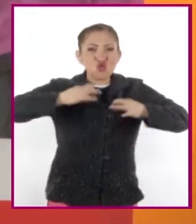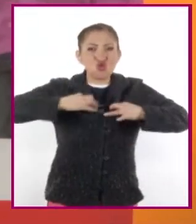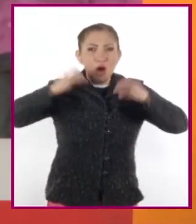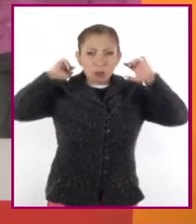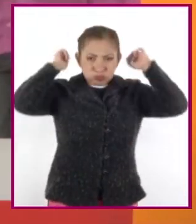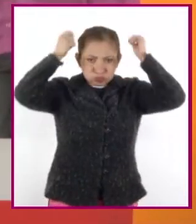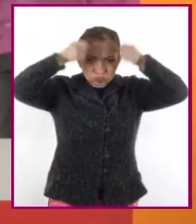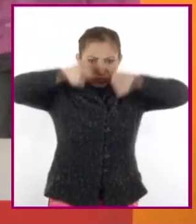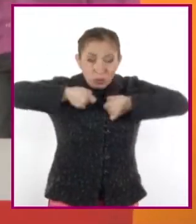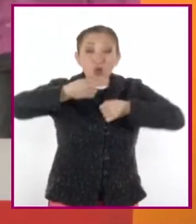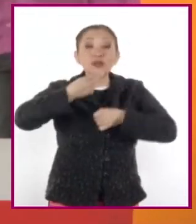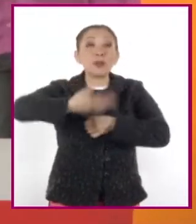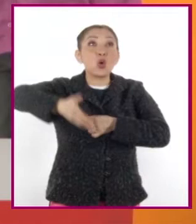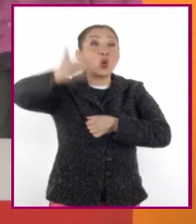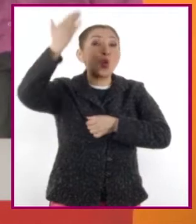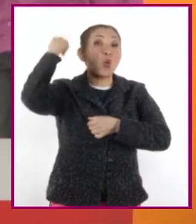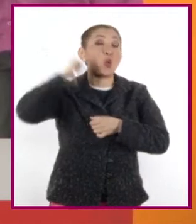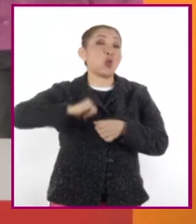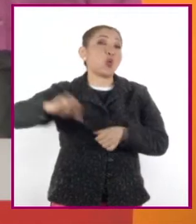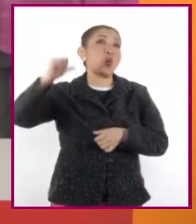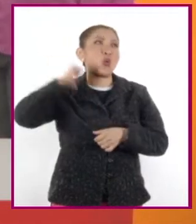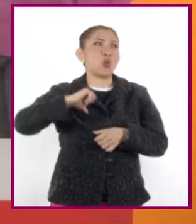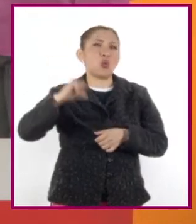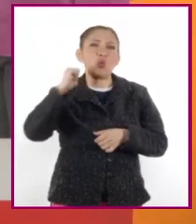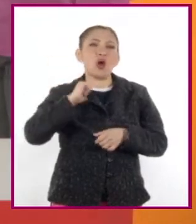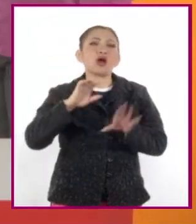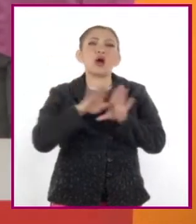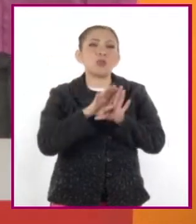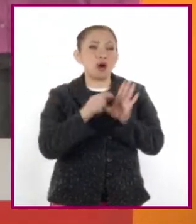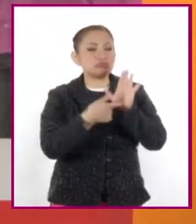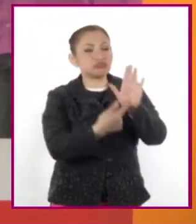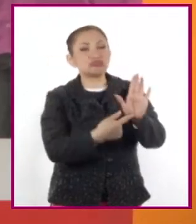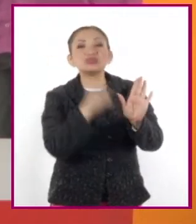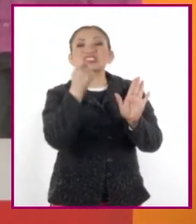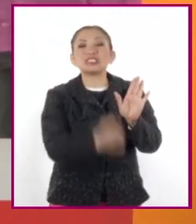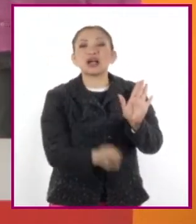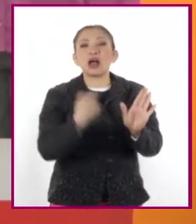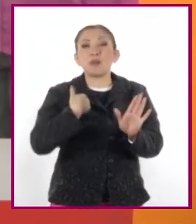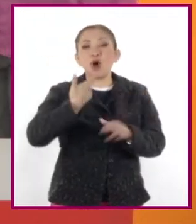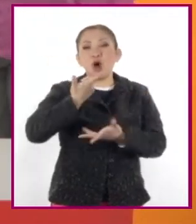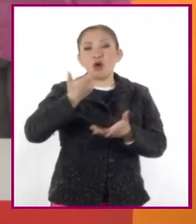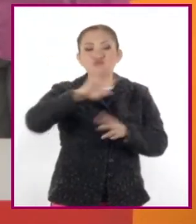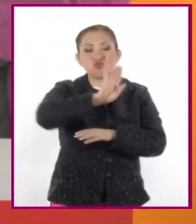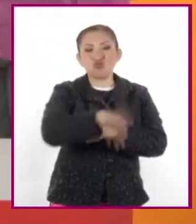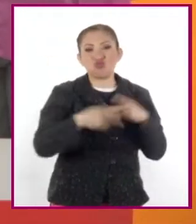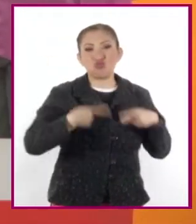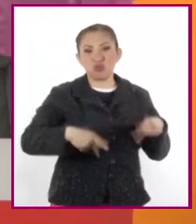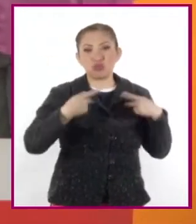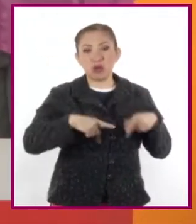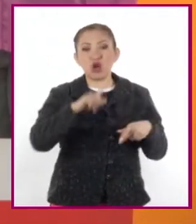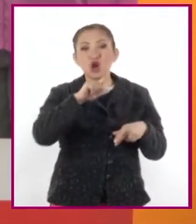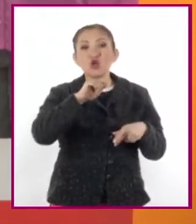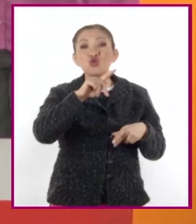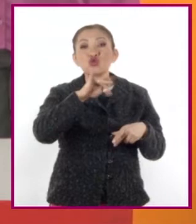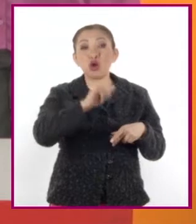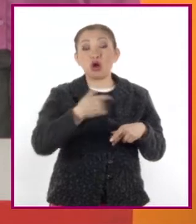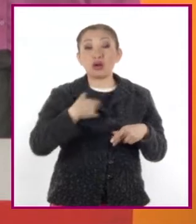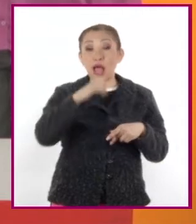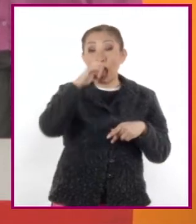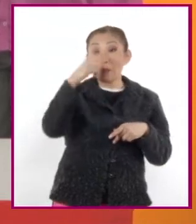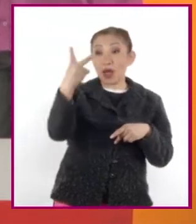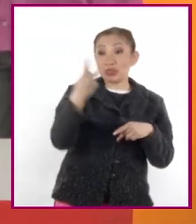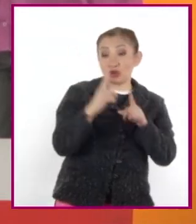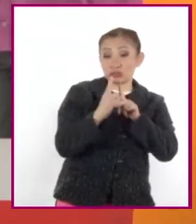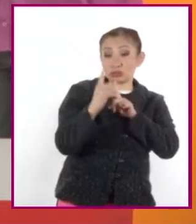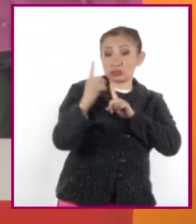capucha que se usaba antiguamente como señal de luto. Qué lejos se hallan tu alma y la mía, la ausencia